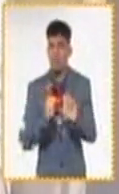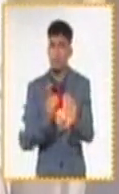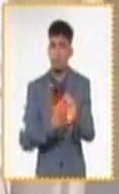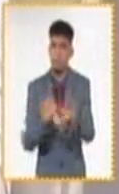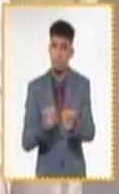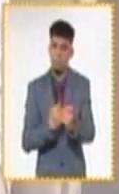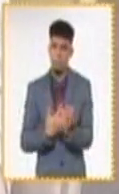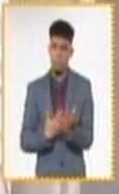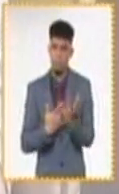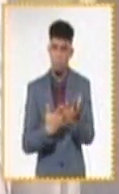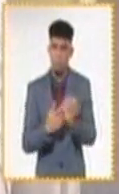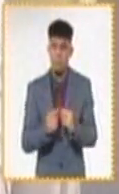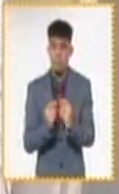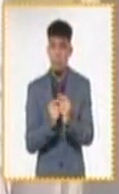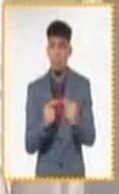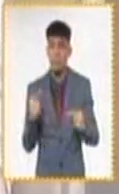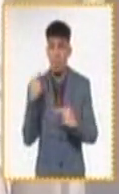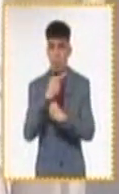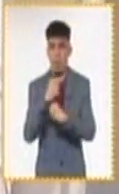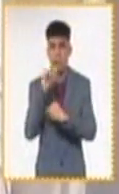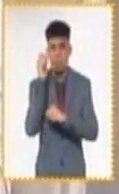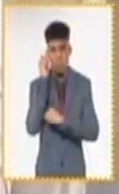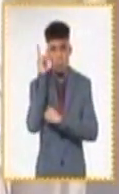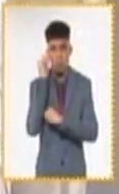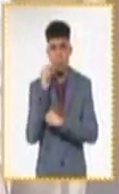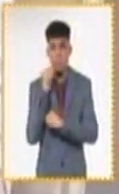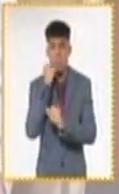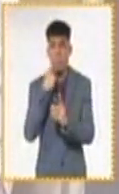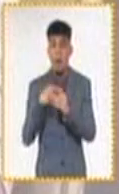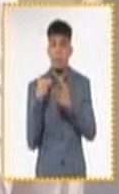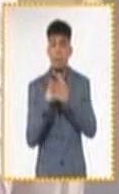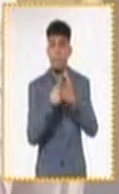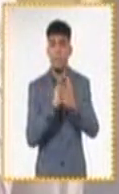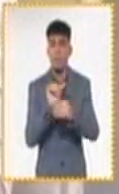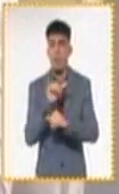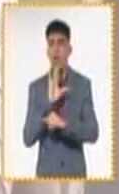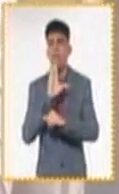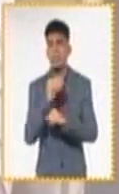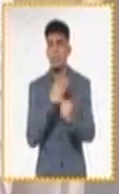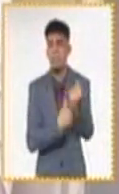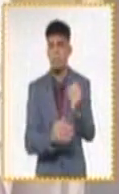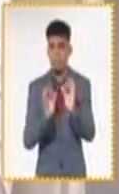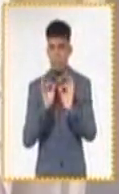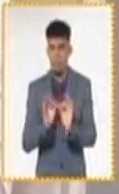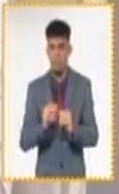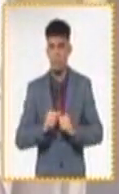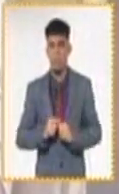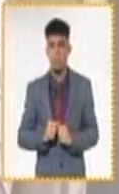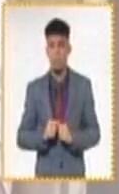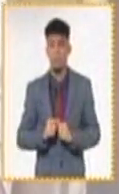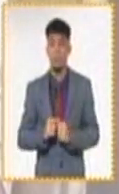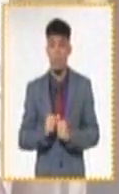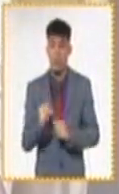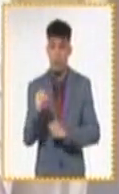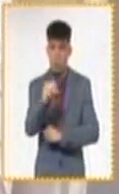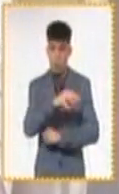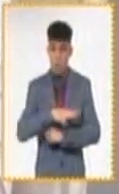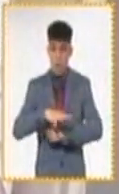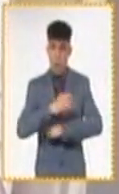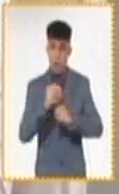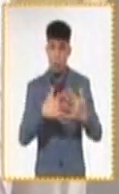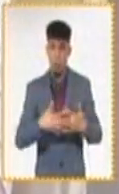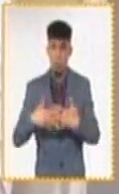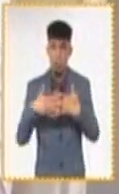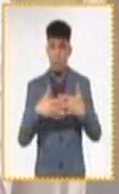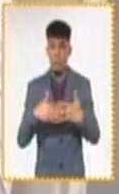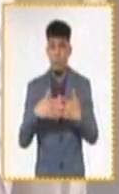ideas, promover nuestra verdad, tratar de incidir, porque además la sociedad norteamericana no es un bloque